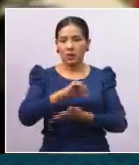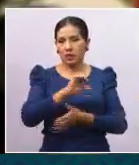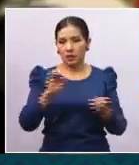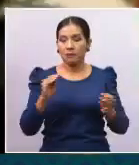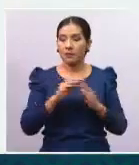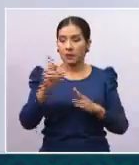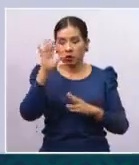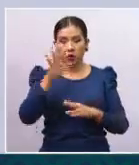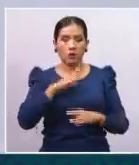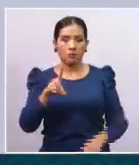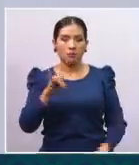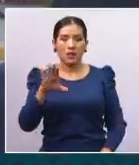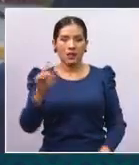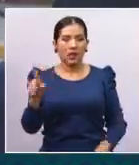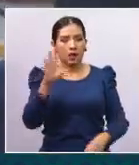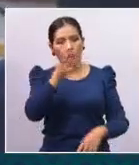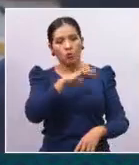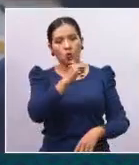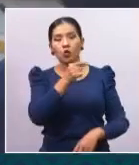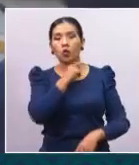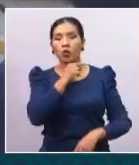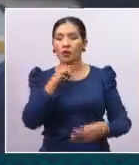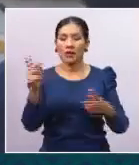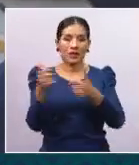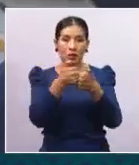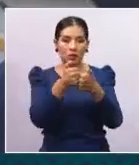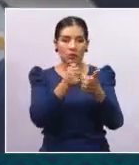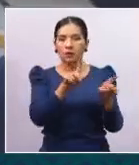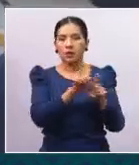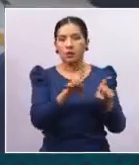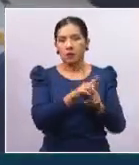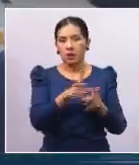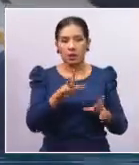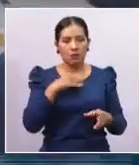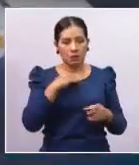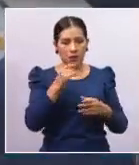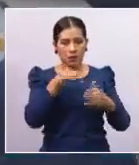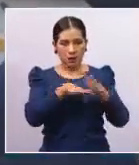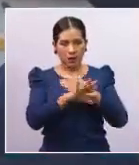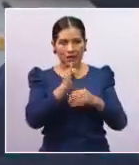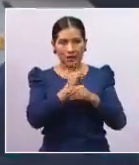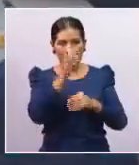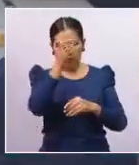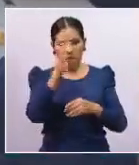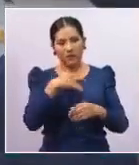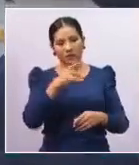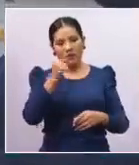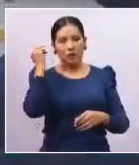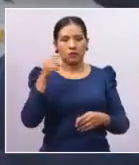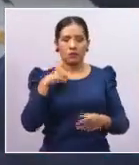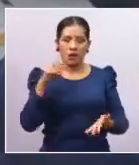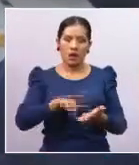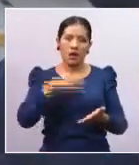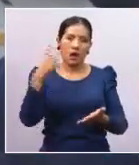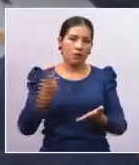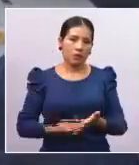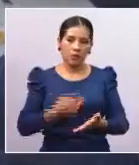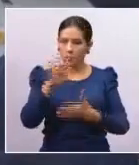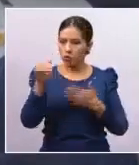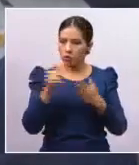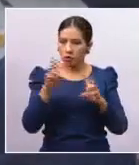Pica, el padre Óscar Usín Fernández, me sancionó en la Católica, me aplazó y me echó de sus clases. Y eso hay testigos, son los estudiantes de